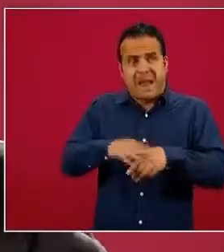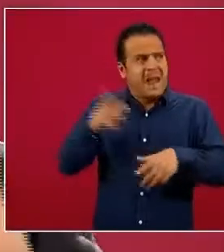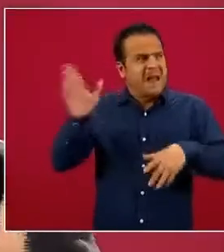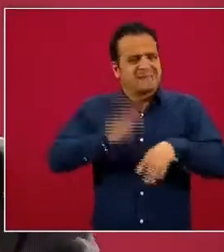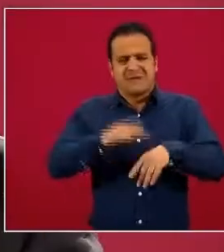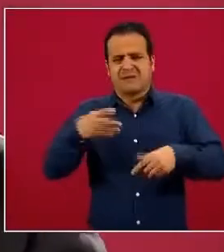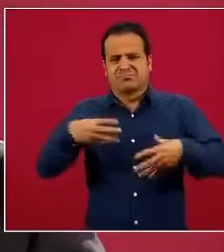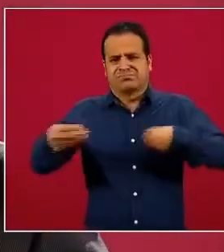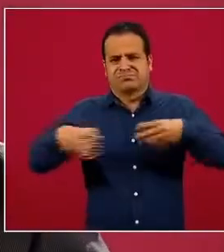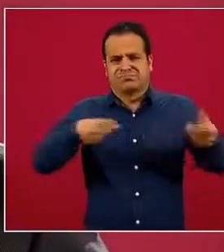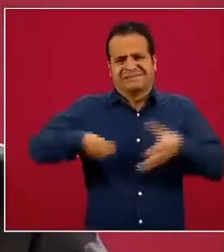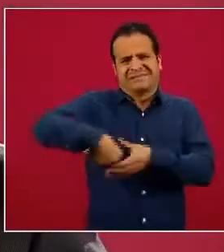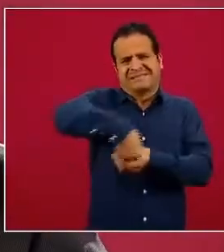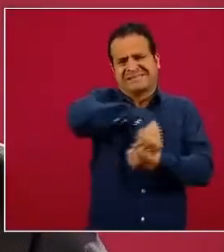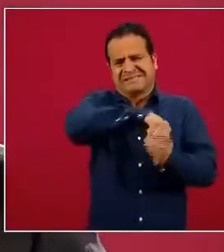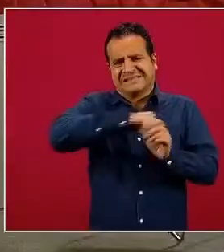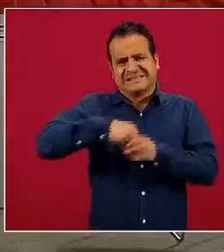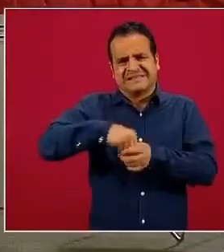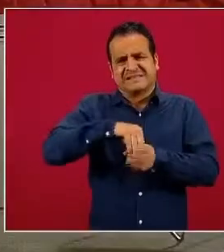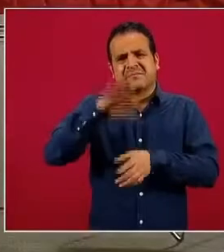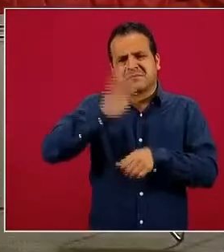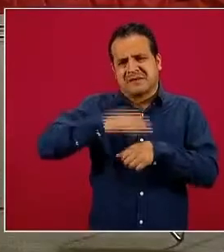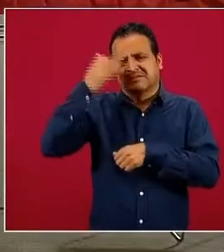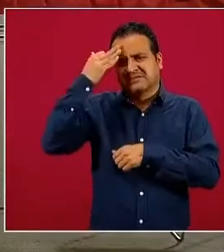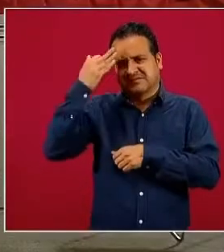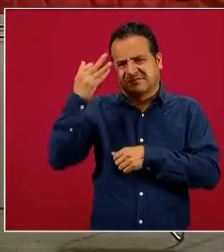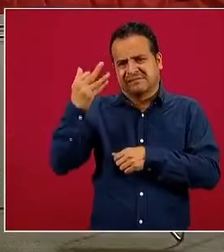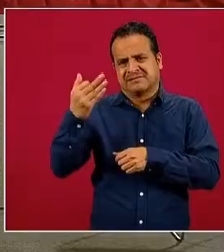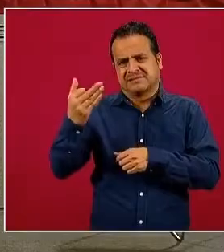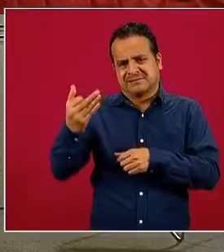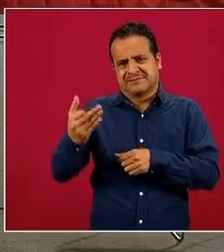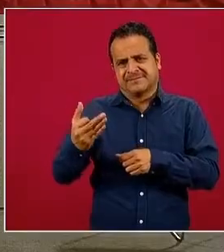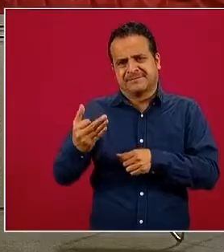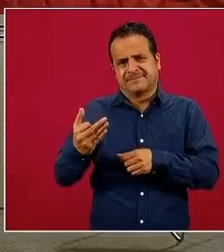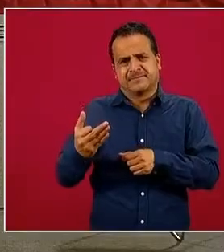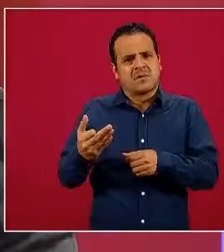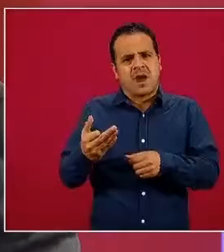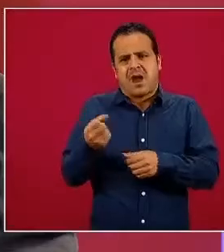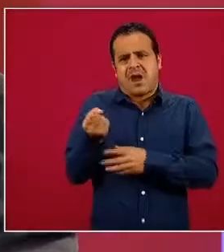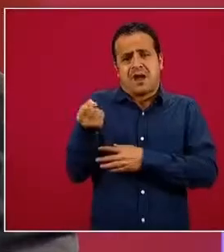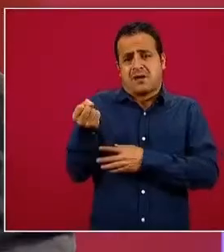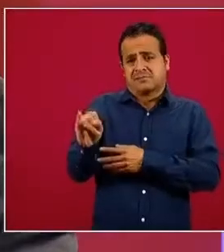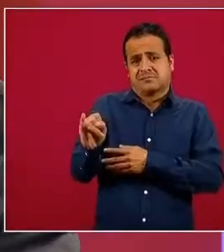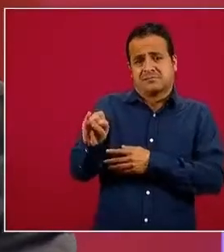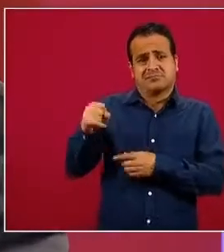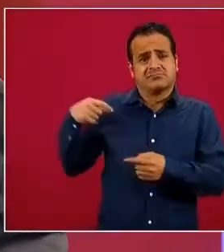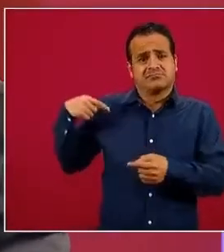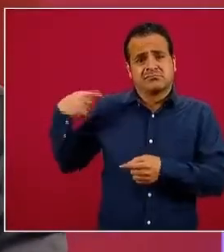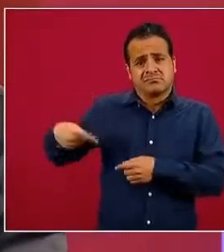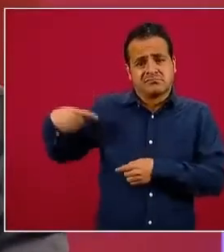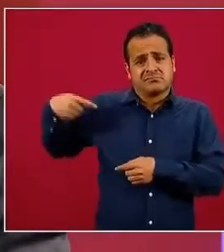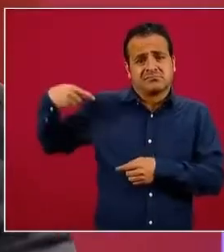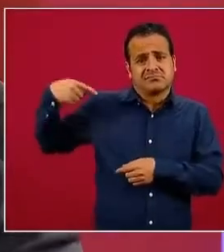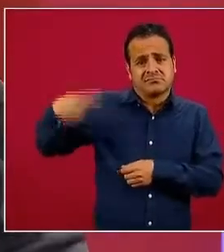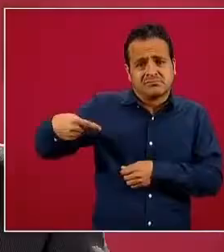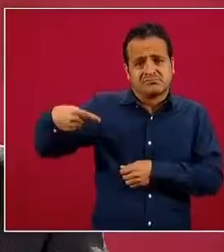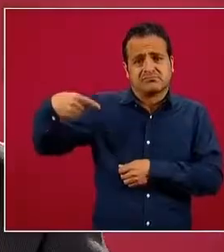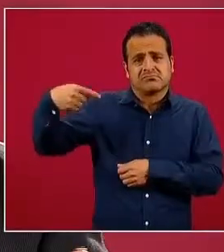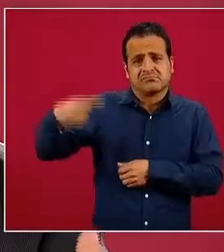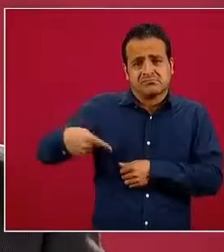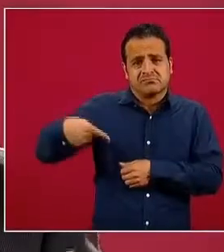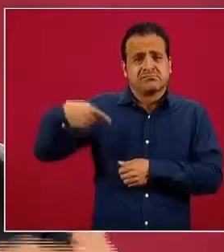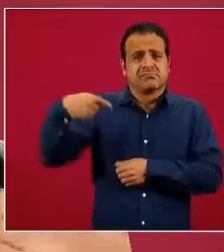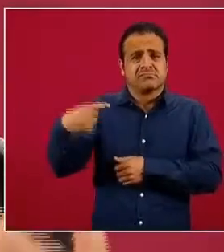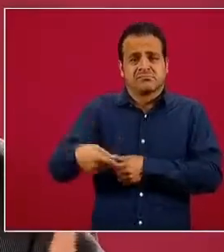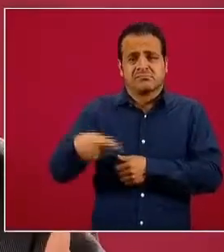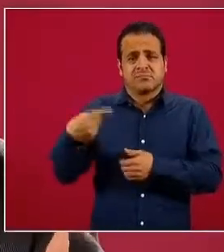esto puede tardar más. Y esto es un fenómeno de inercia, técnicamente se llama momento poblacional de transmisión,